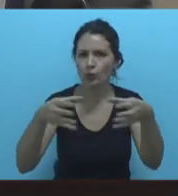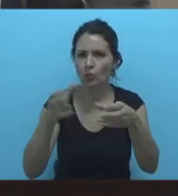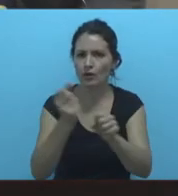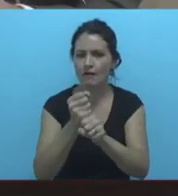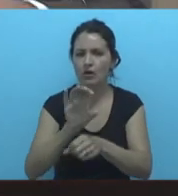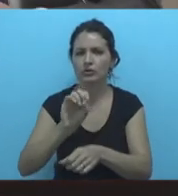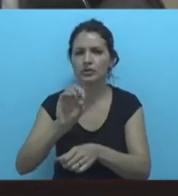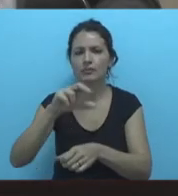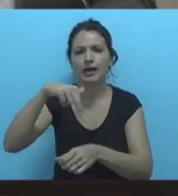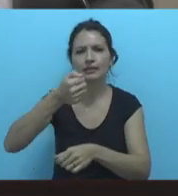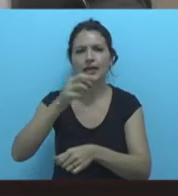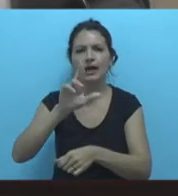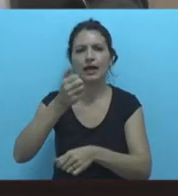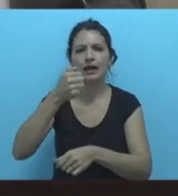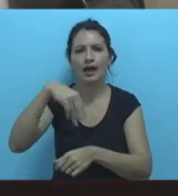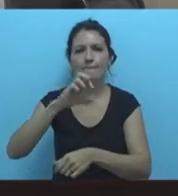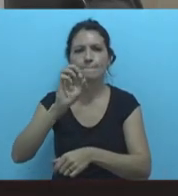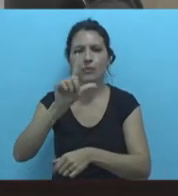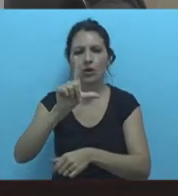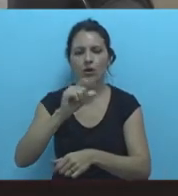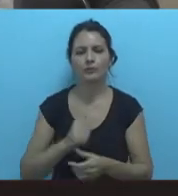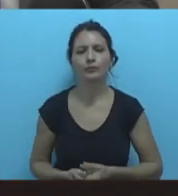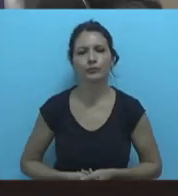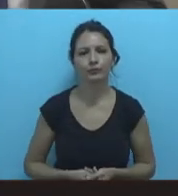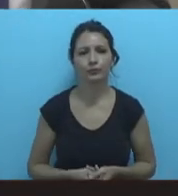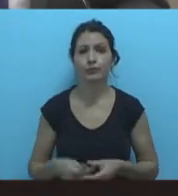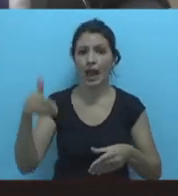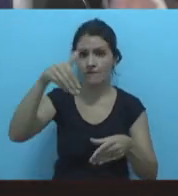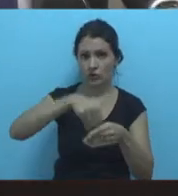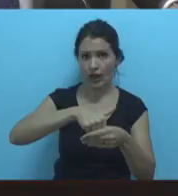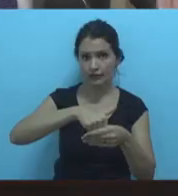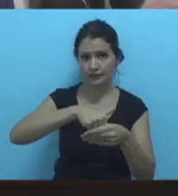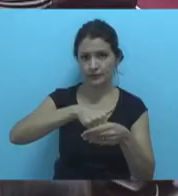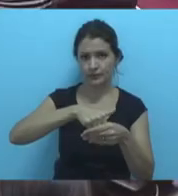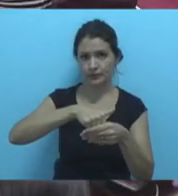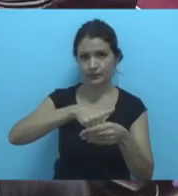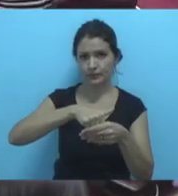trabajo Arampol Limitada. Ponemos a consideración el proyecto de ley en general.